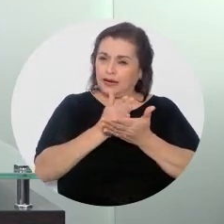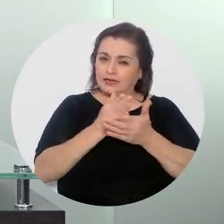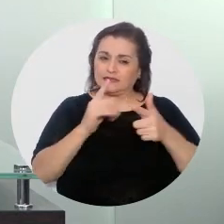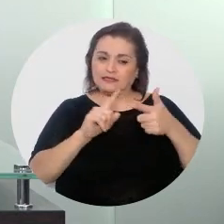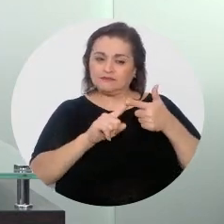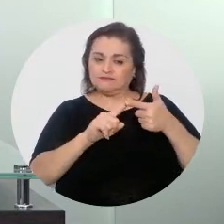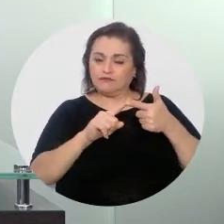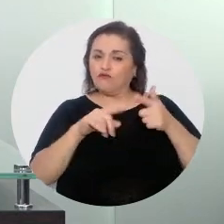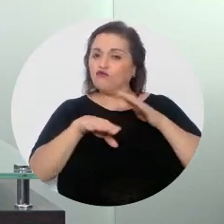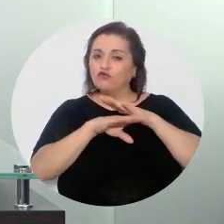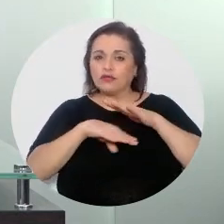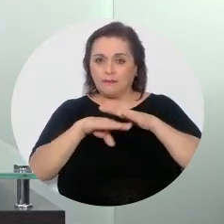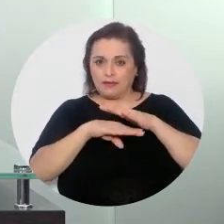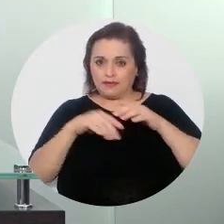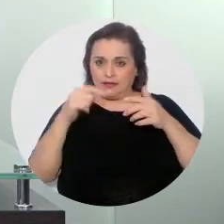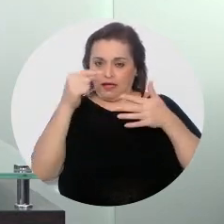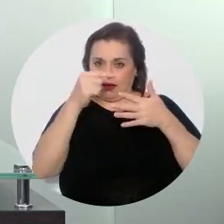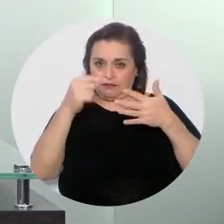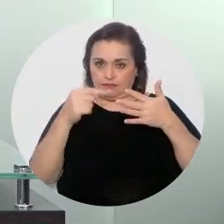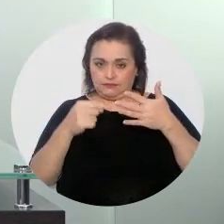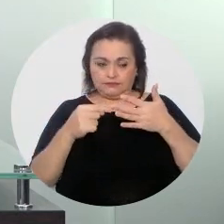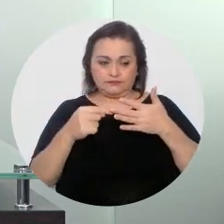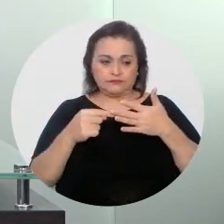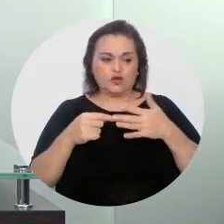detenernos en otro aspecto fundamental.